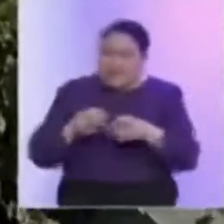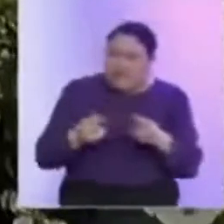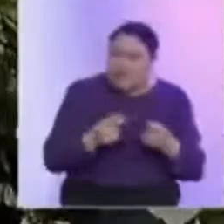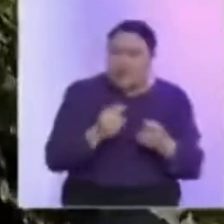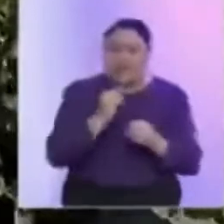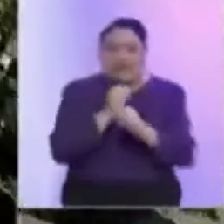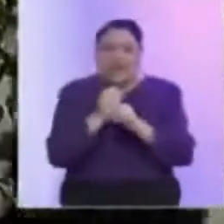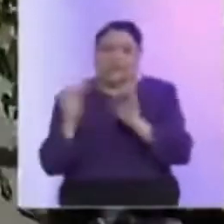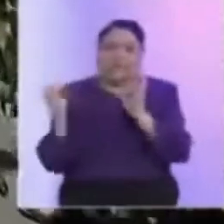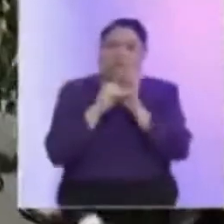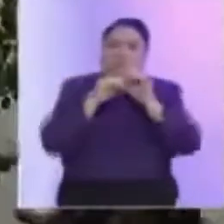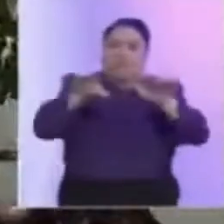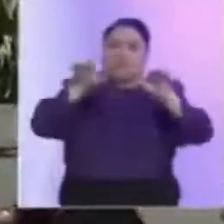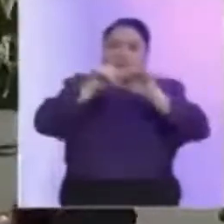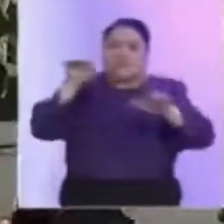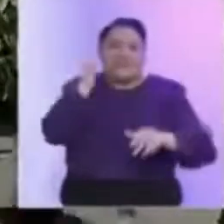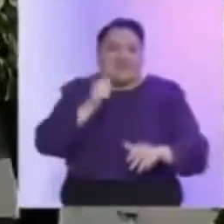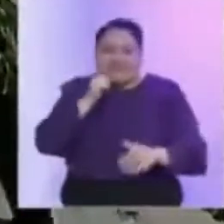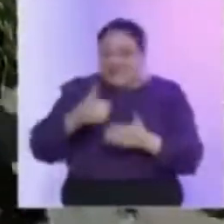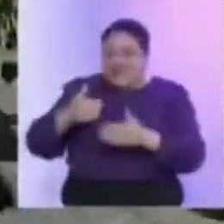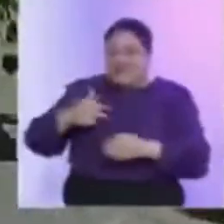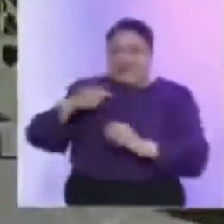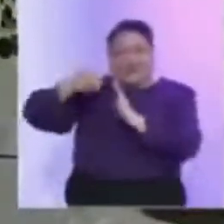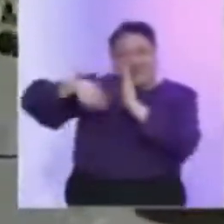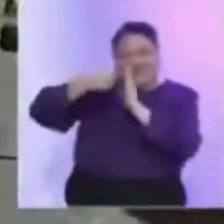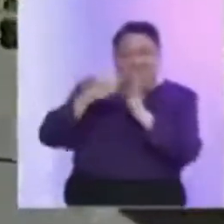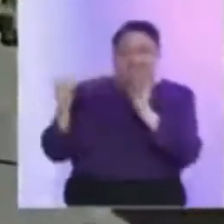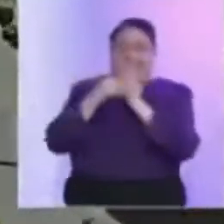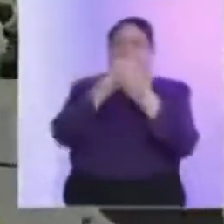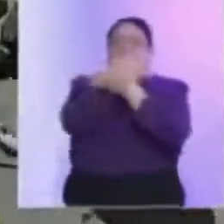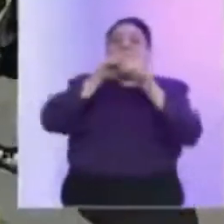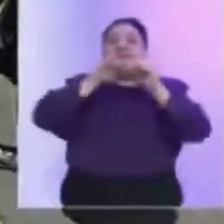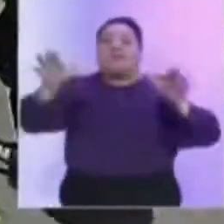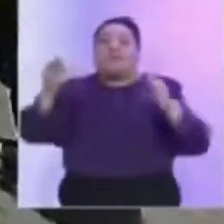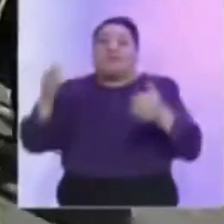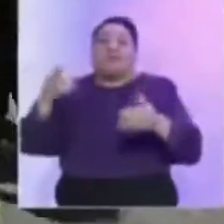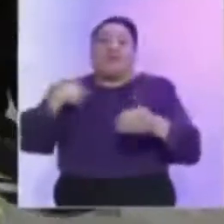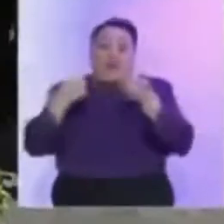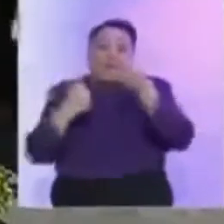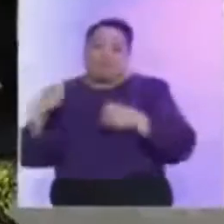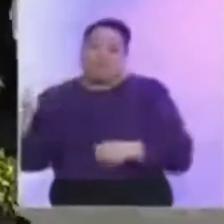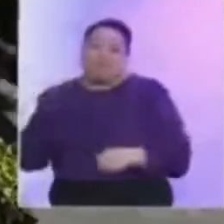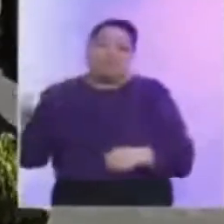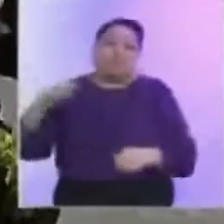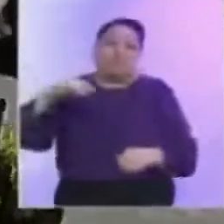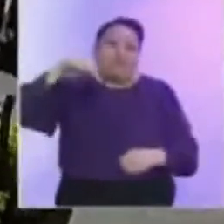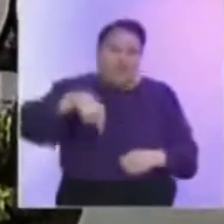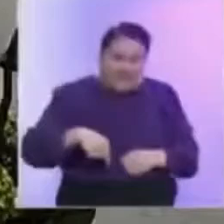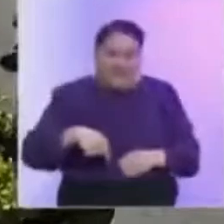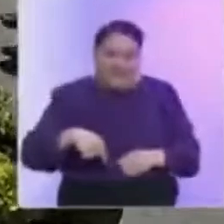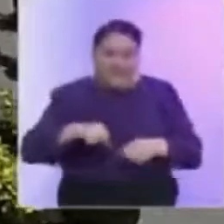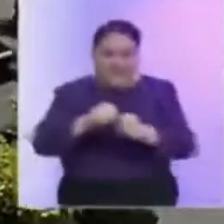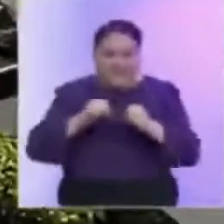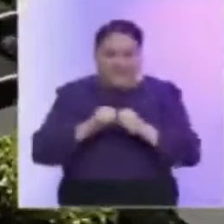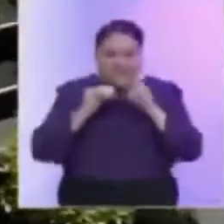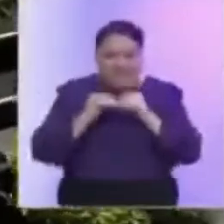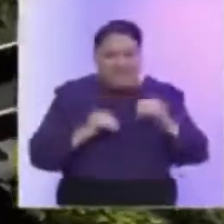redes sociales, sí, ya había subido un video donde anunciaban que venían en camino minutitos antes de...